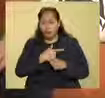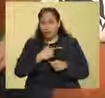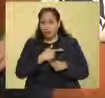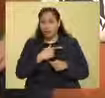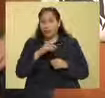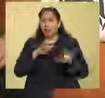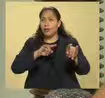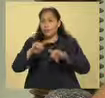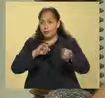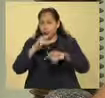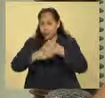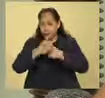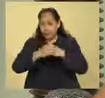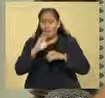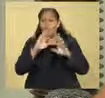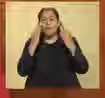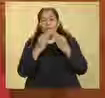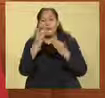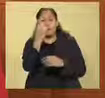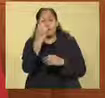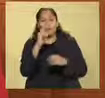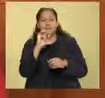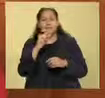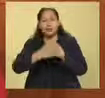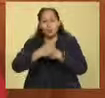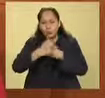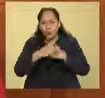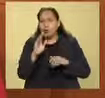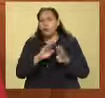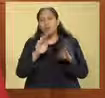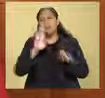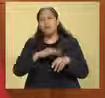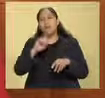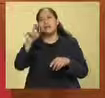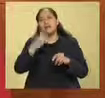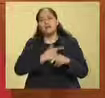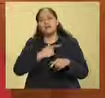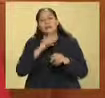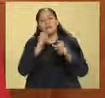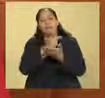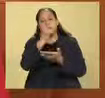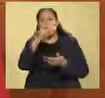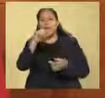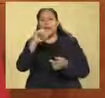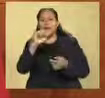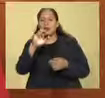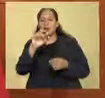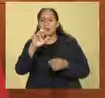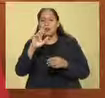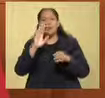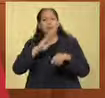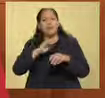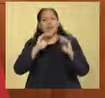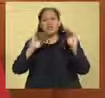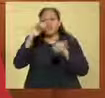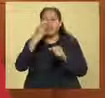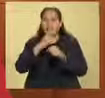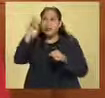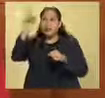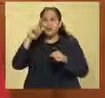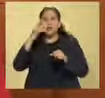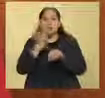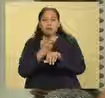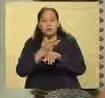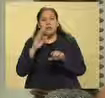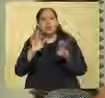la fórmula 1 pues no la verdad me proyectos más para mascar para llegar a nascar sprint cup que es la categoría máxima de nazca en eeuu con los gabachos son los